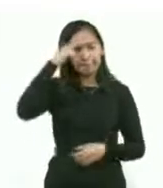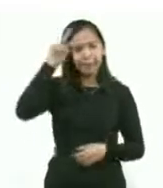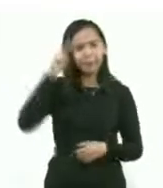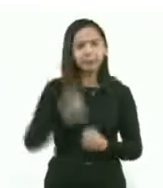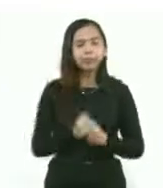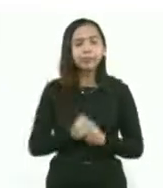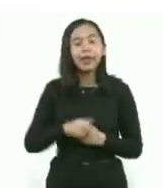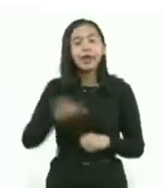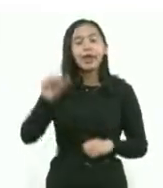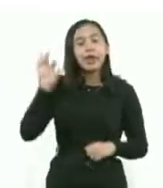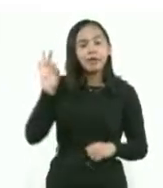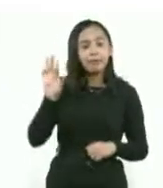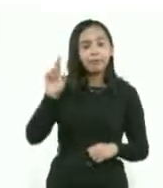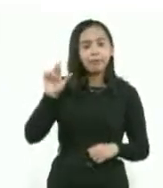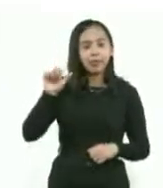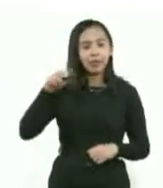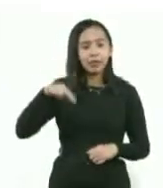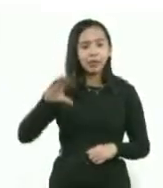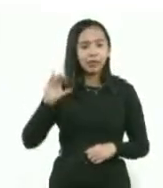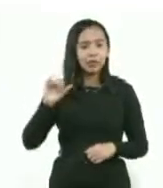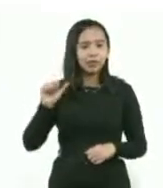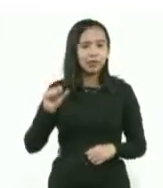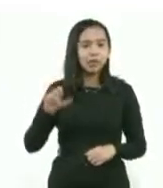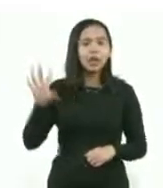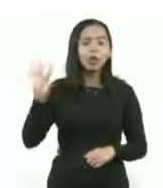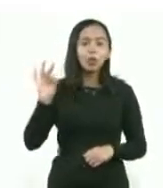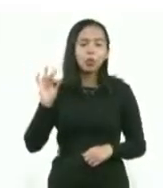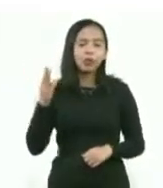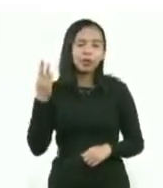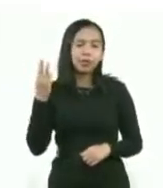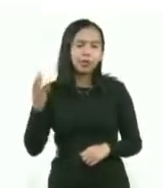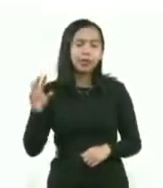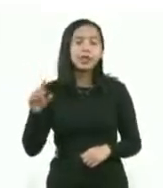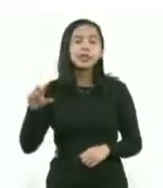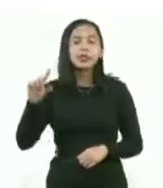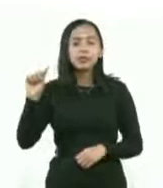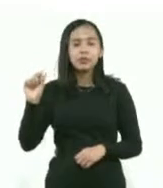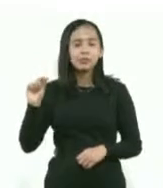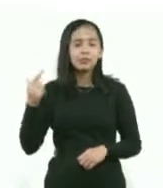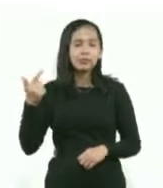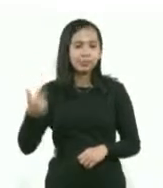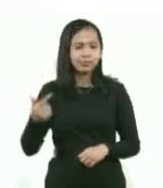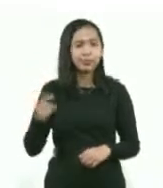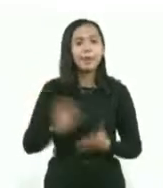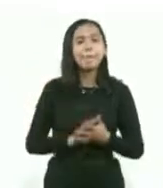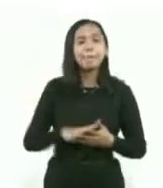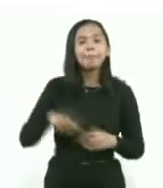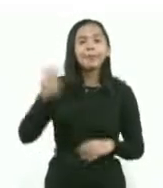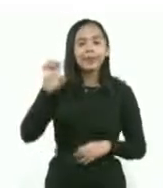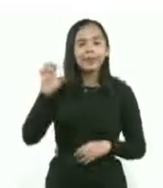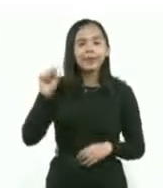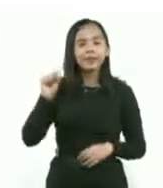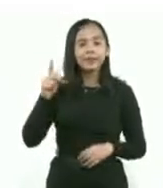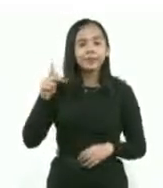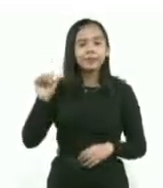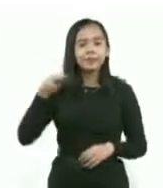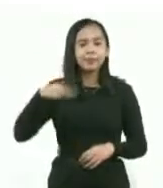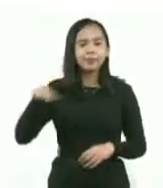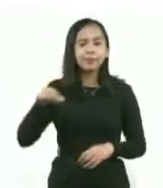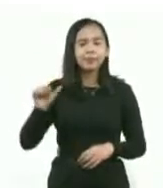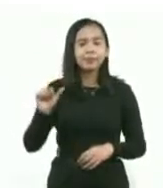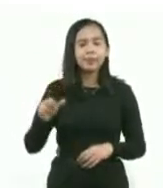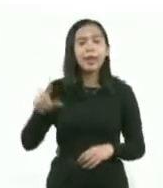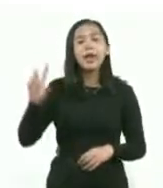60 centavos. Francia, 43 pesos con 77 centavos. España, 39 pesos con 69